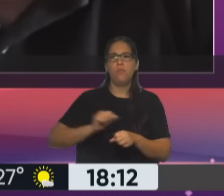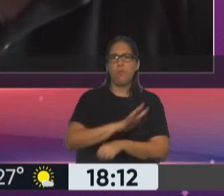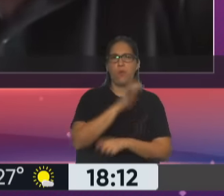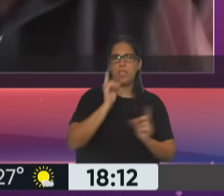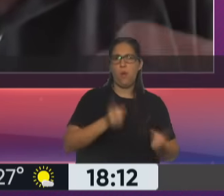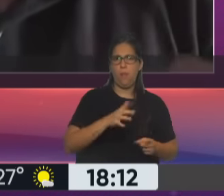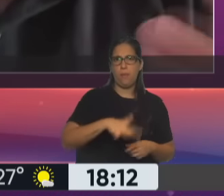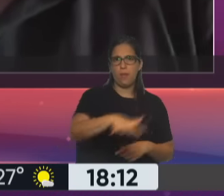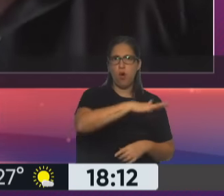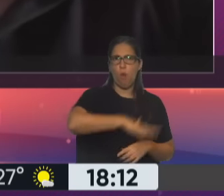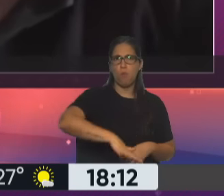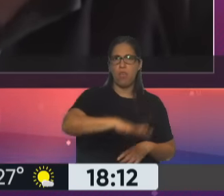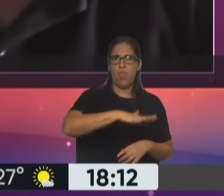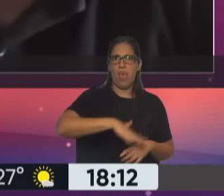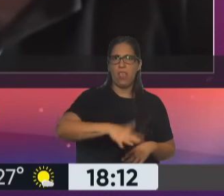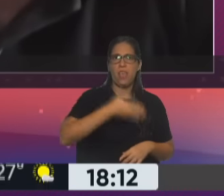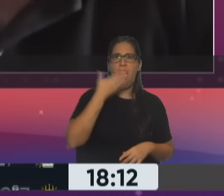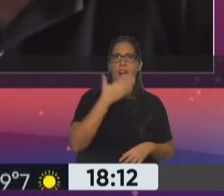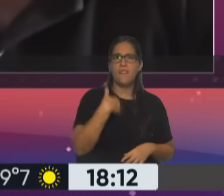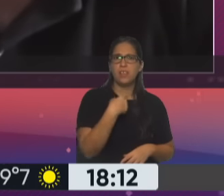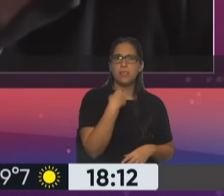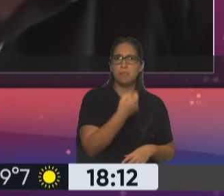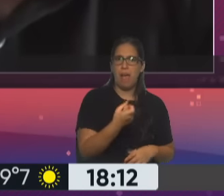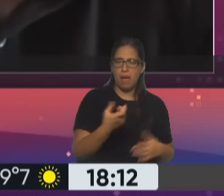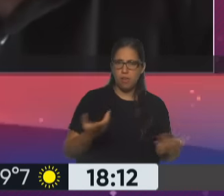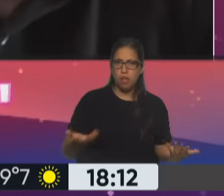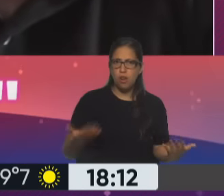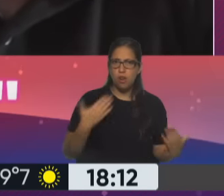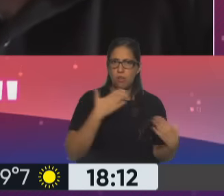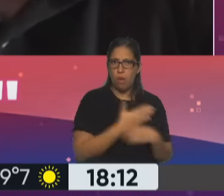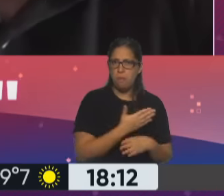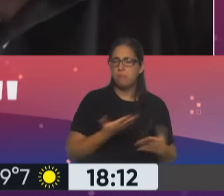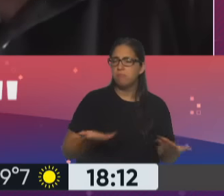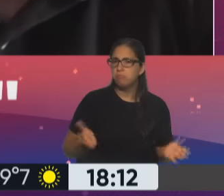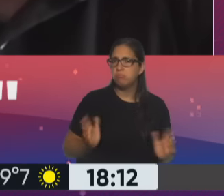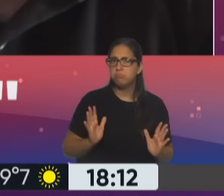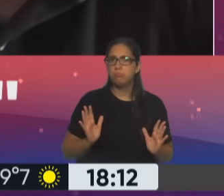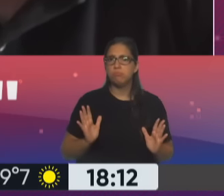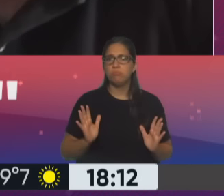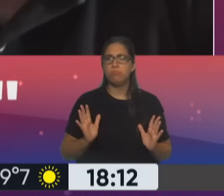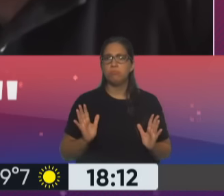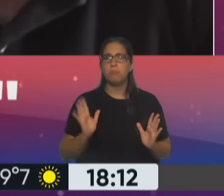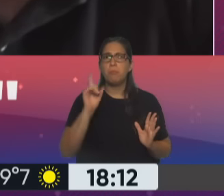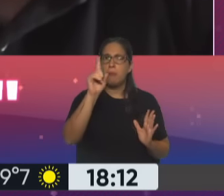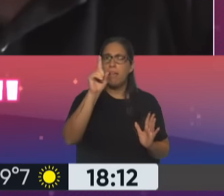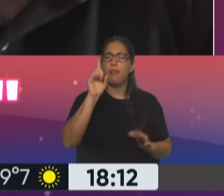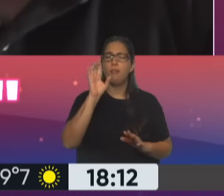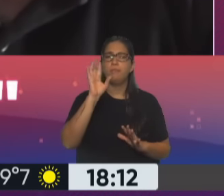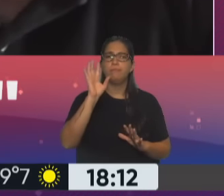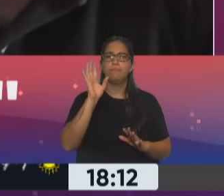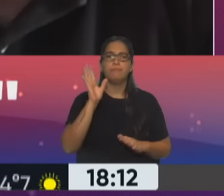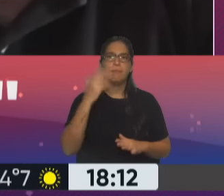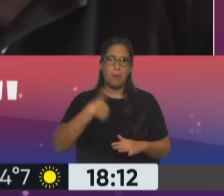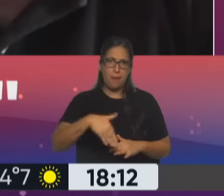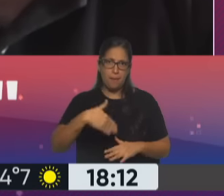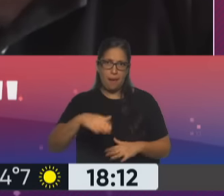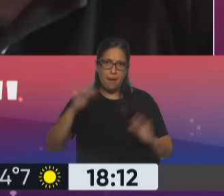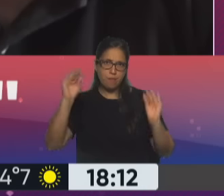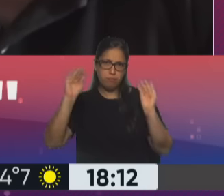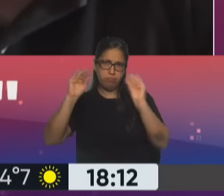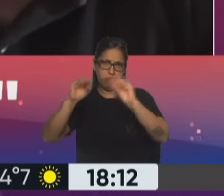comunidad hispana, que es también uno de los principales votantes del gobierno de Donald Trump. Pero al mismo tiempo hay que recordar que, si bien uno puede esperar el colapso, es